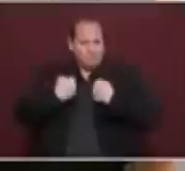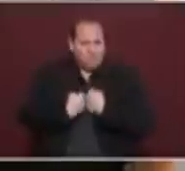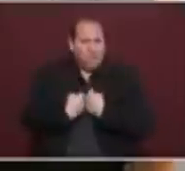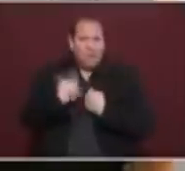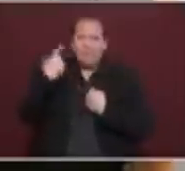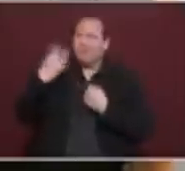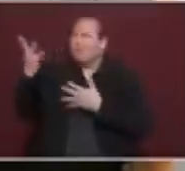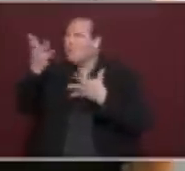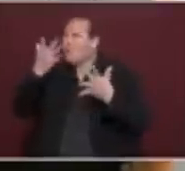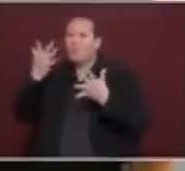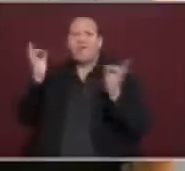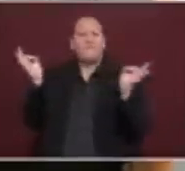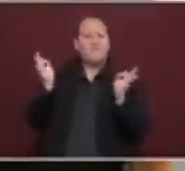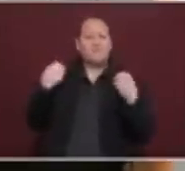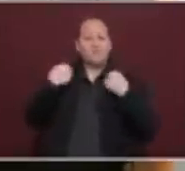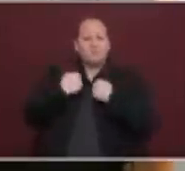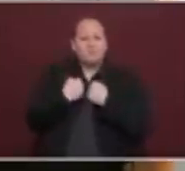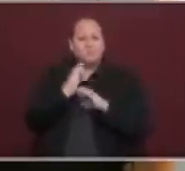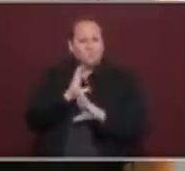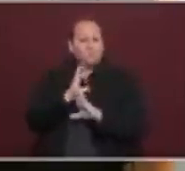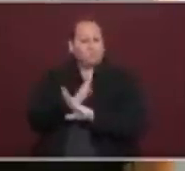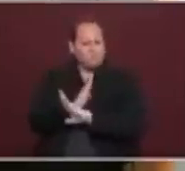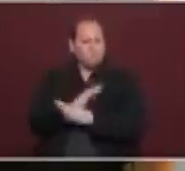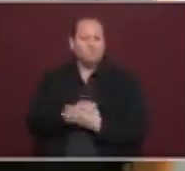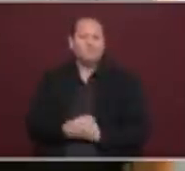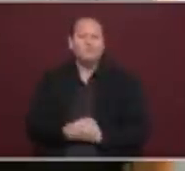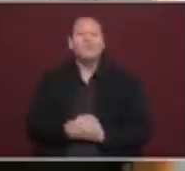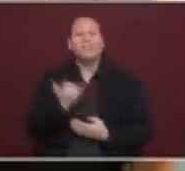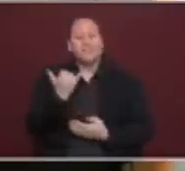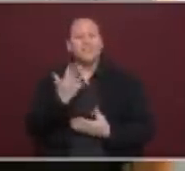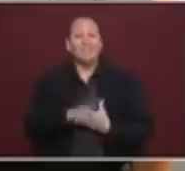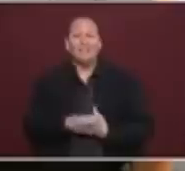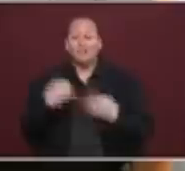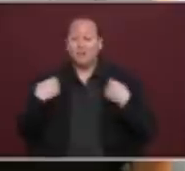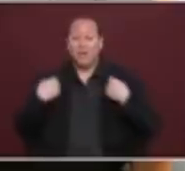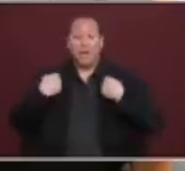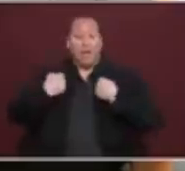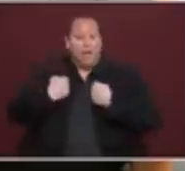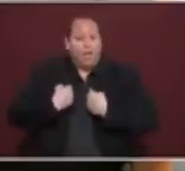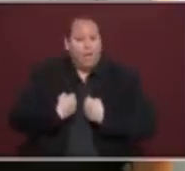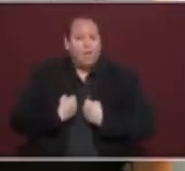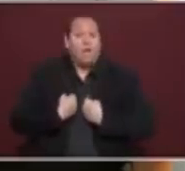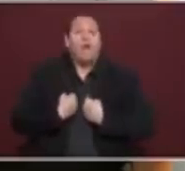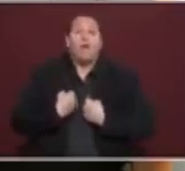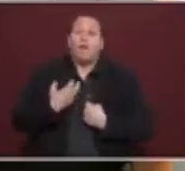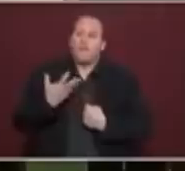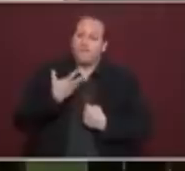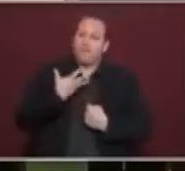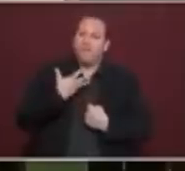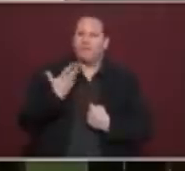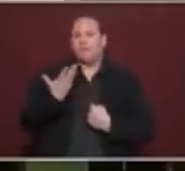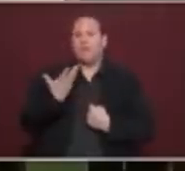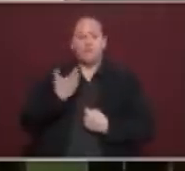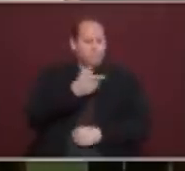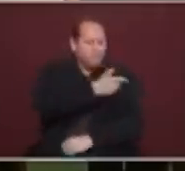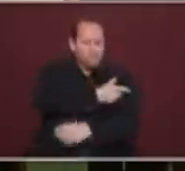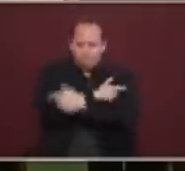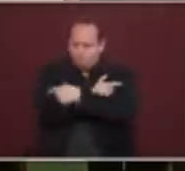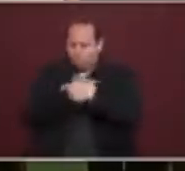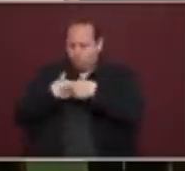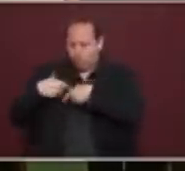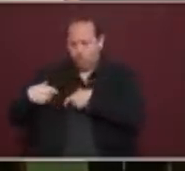inclemencias del tiempo y la chamarra tendrá sus posibilidades para que